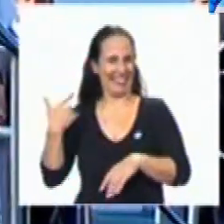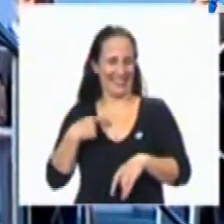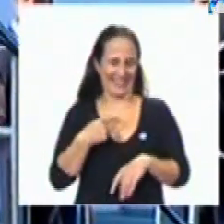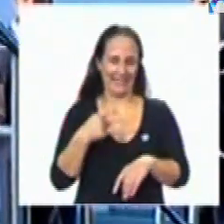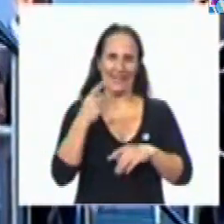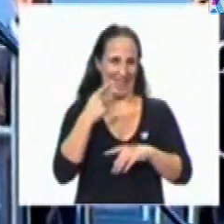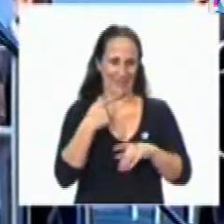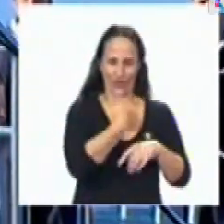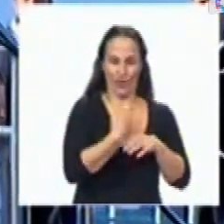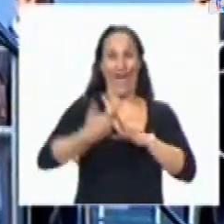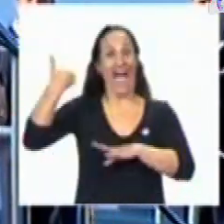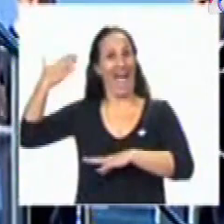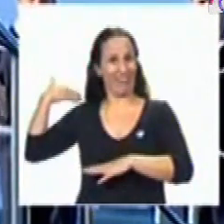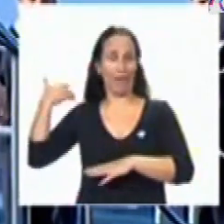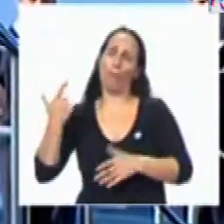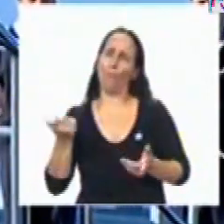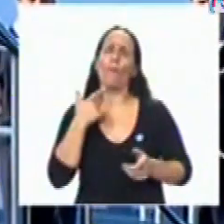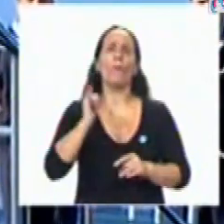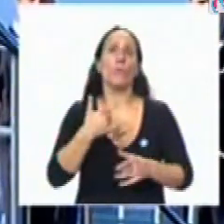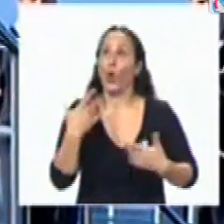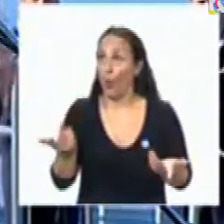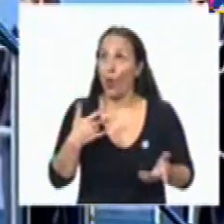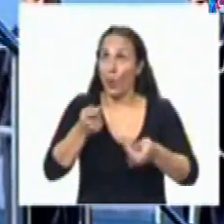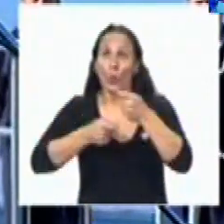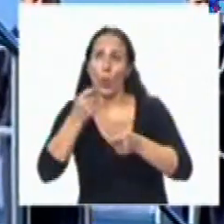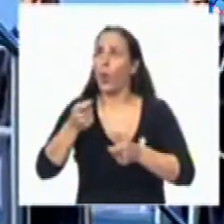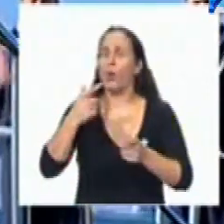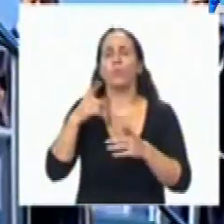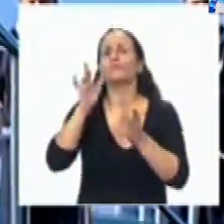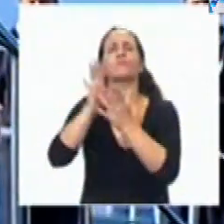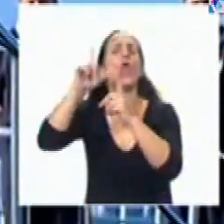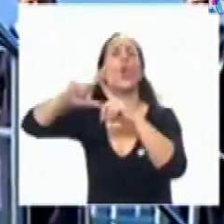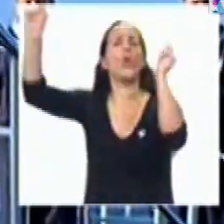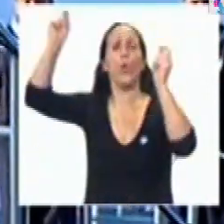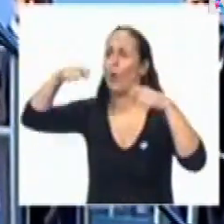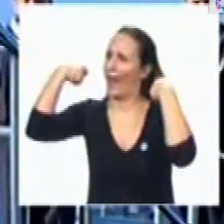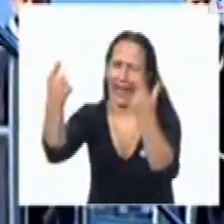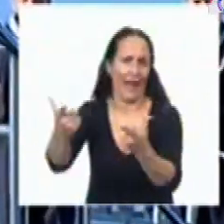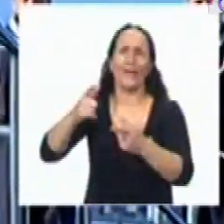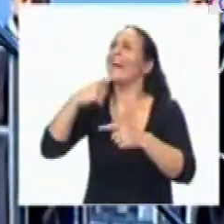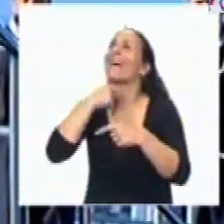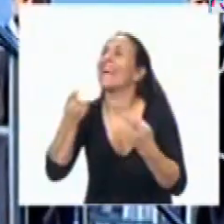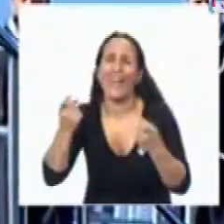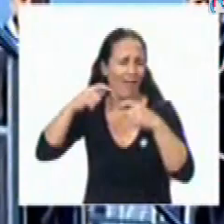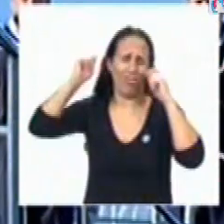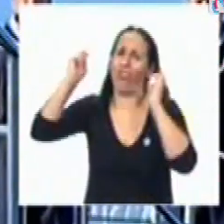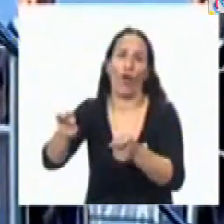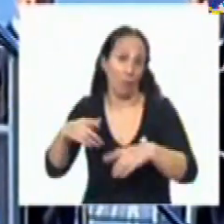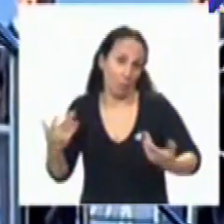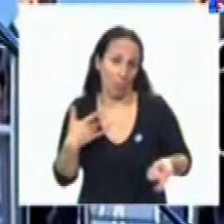y a mí, prometerle a cualquiera la luna, firmar cualquier cosa, total el que viene que se haga